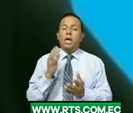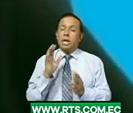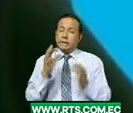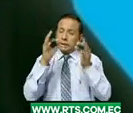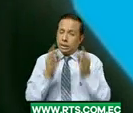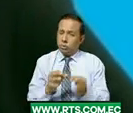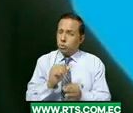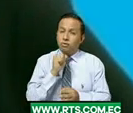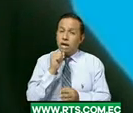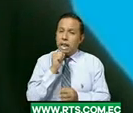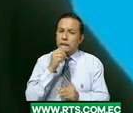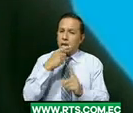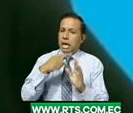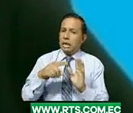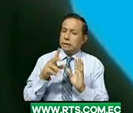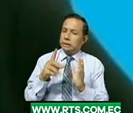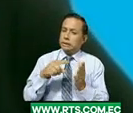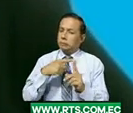sospechosos